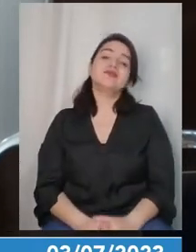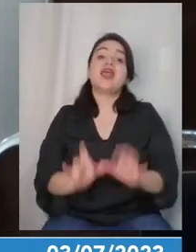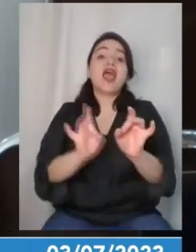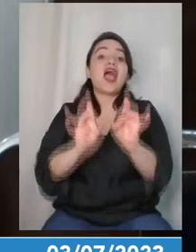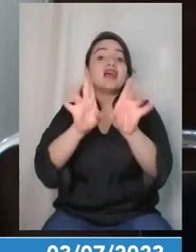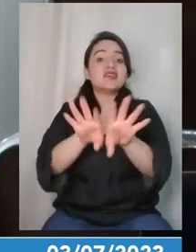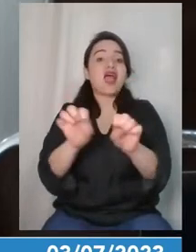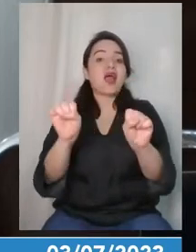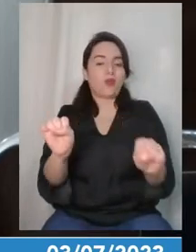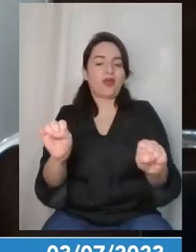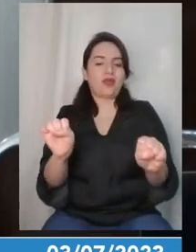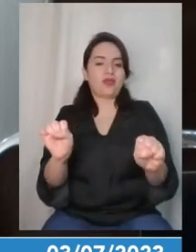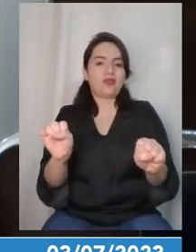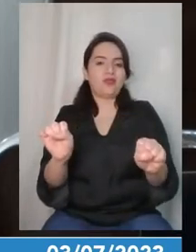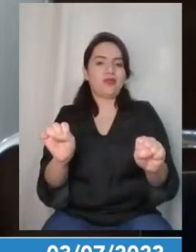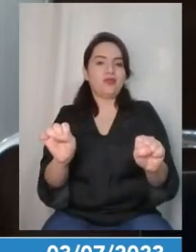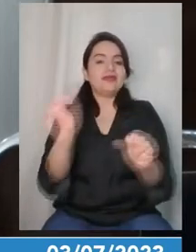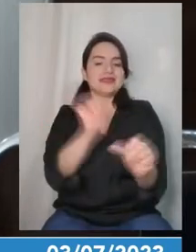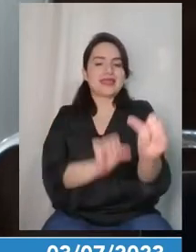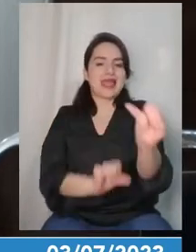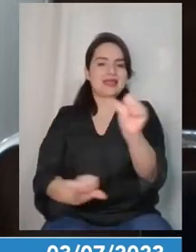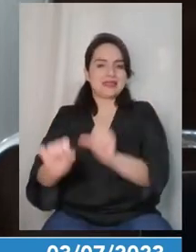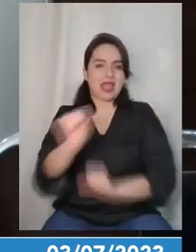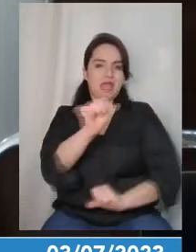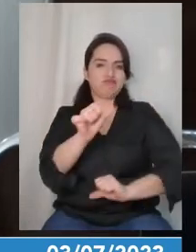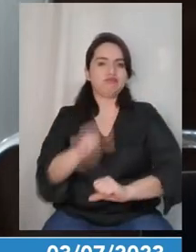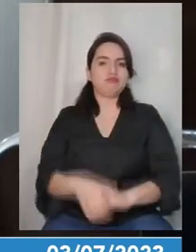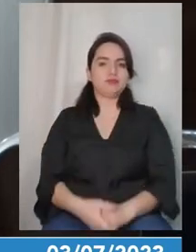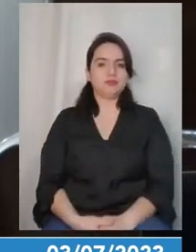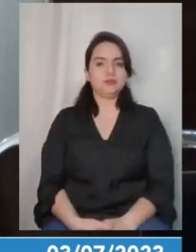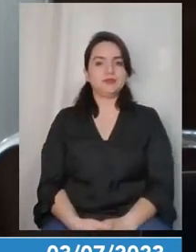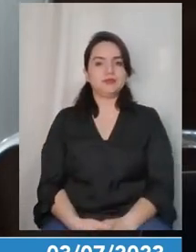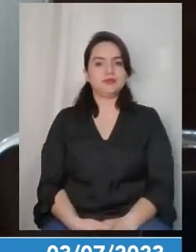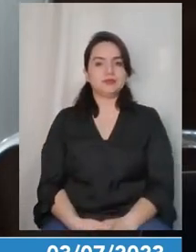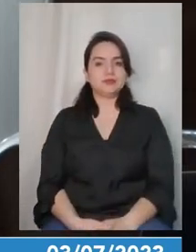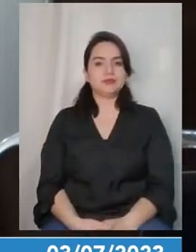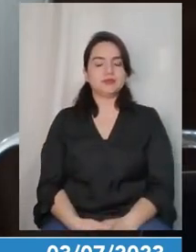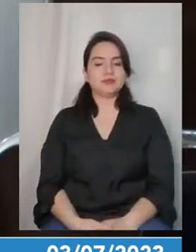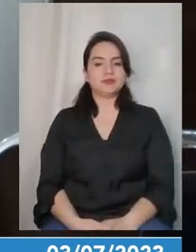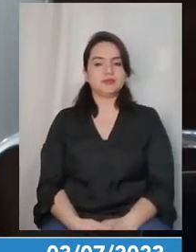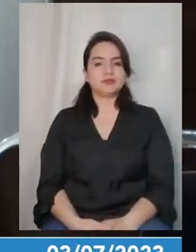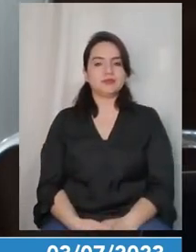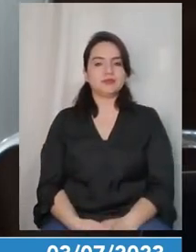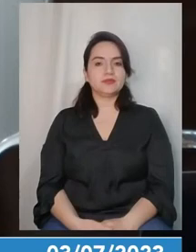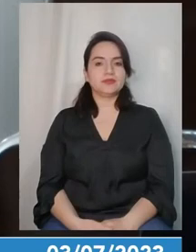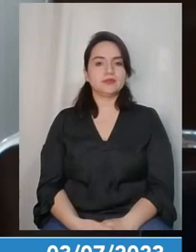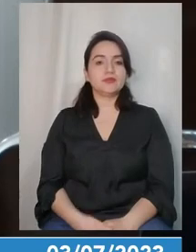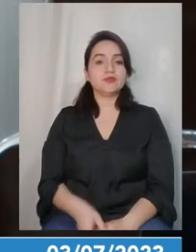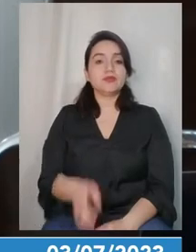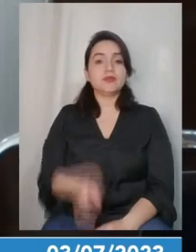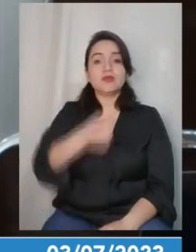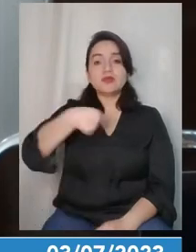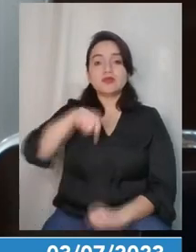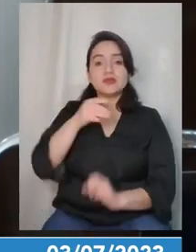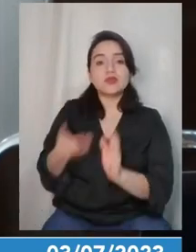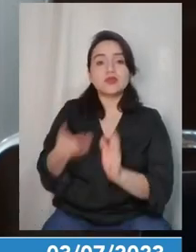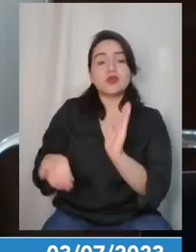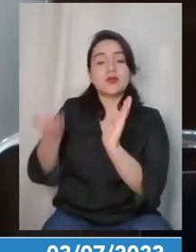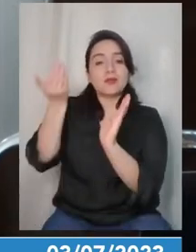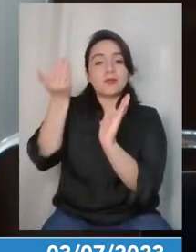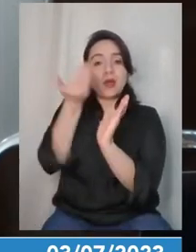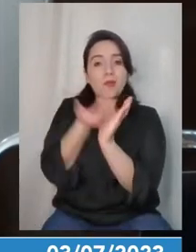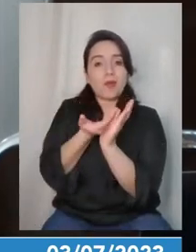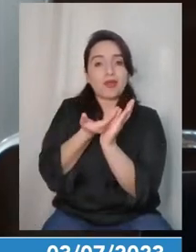ámbito científico. Y el paso que nosotros proponemos es que estos sean señalados como